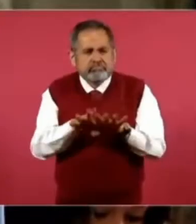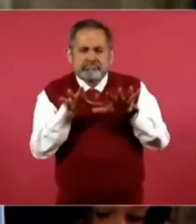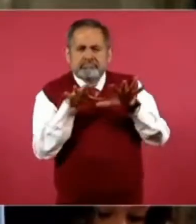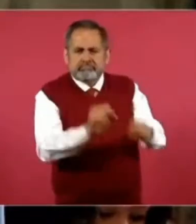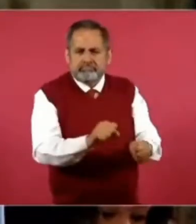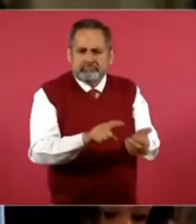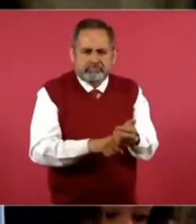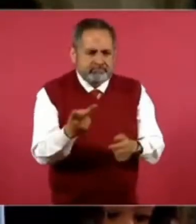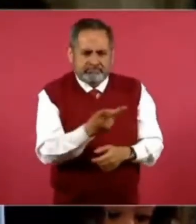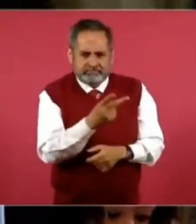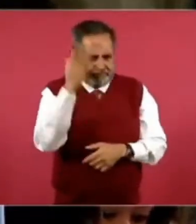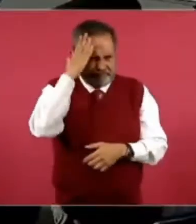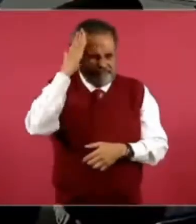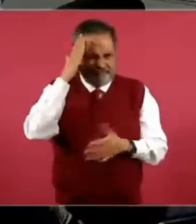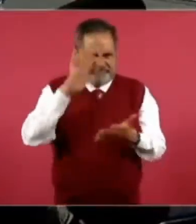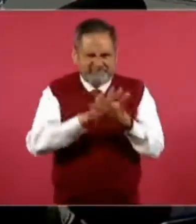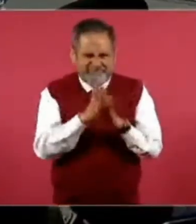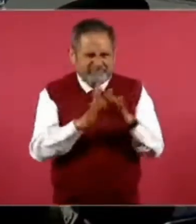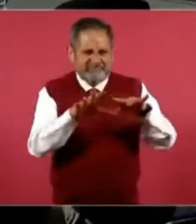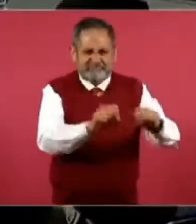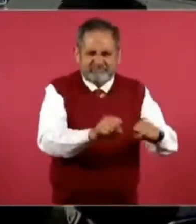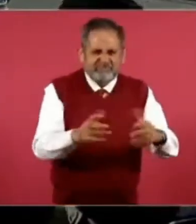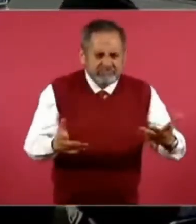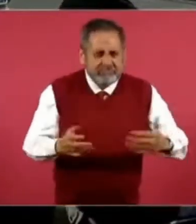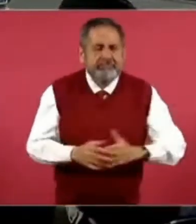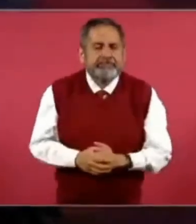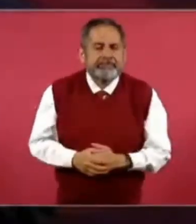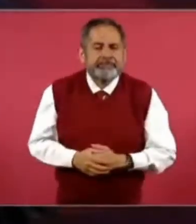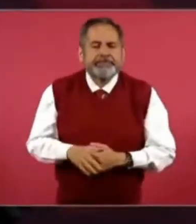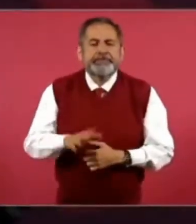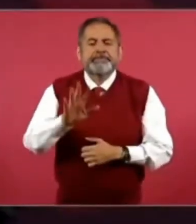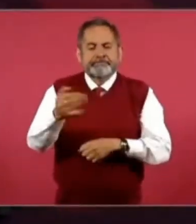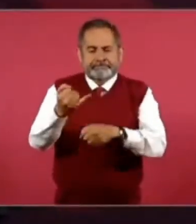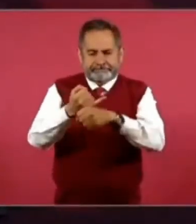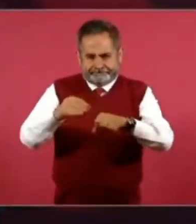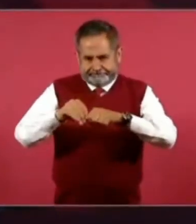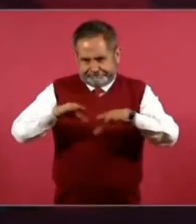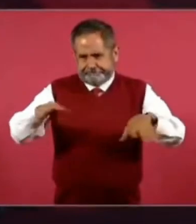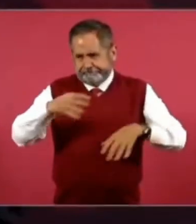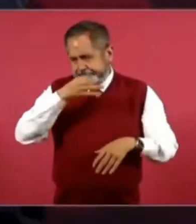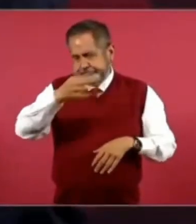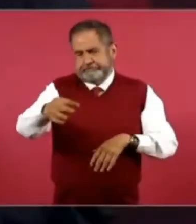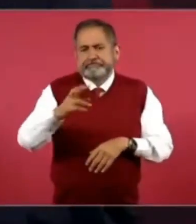de estos dos capos. Bueno, informarles que